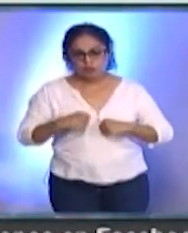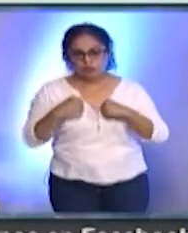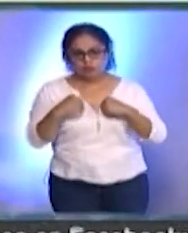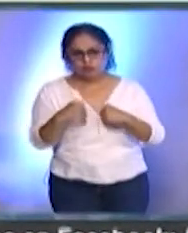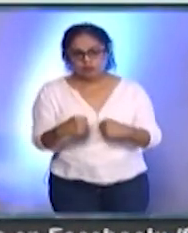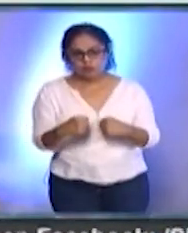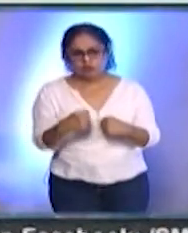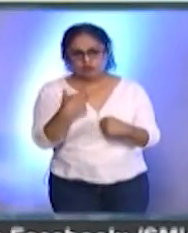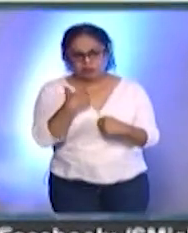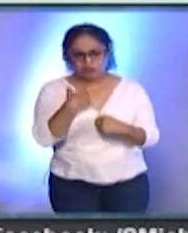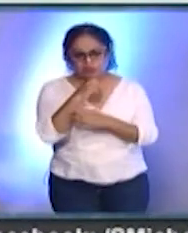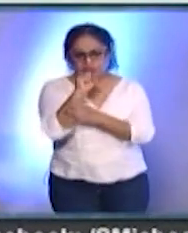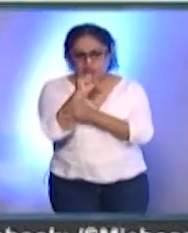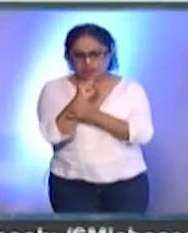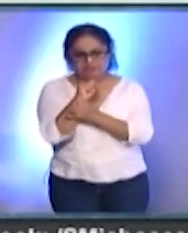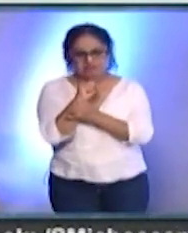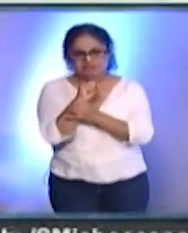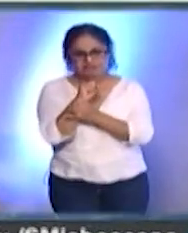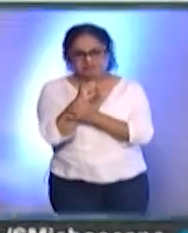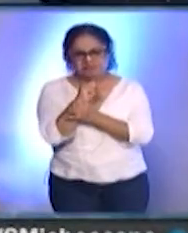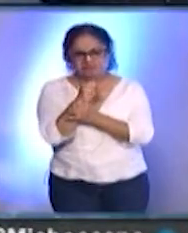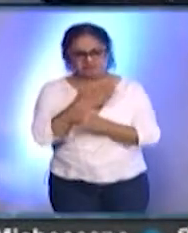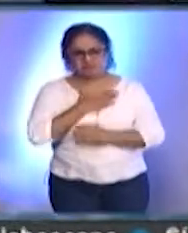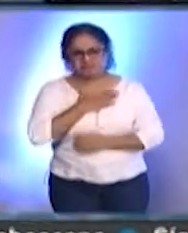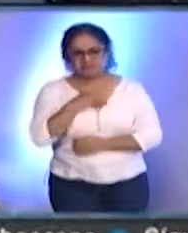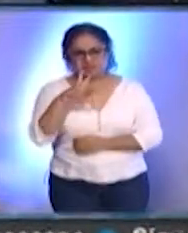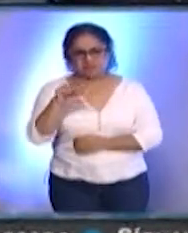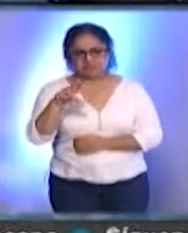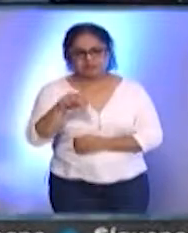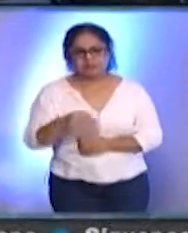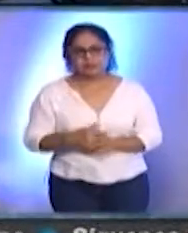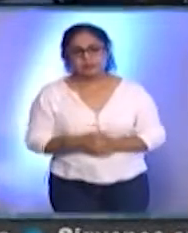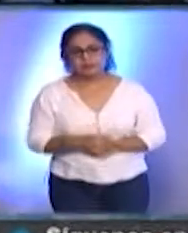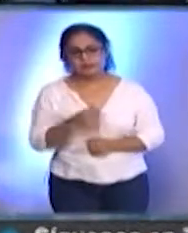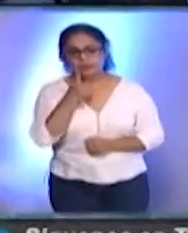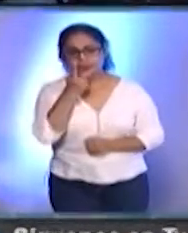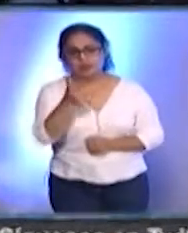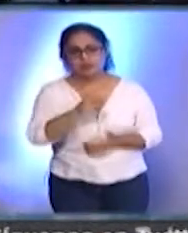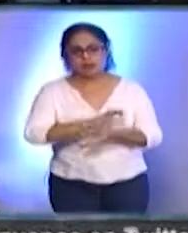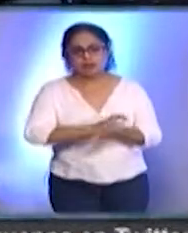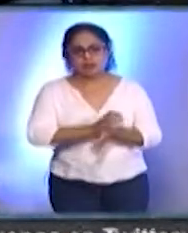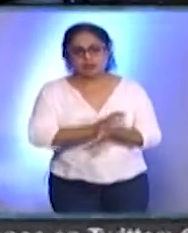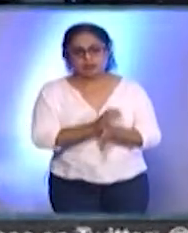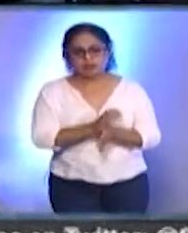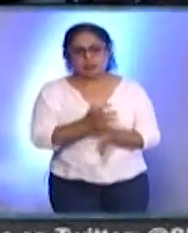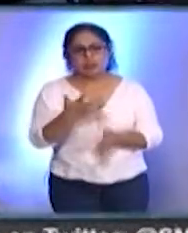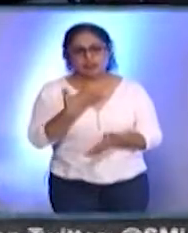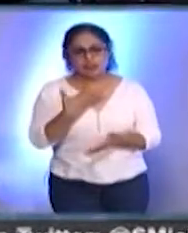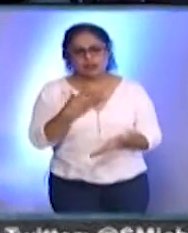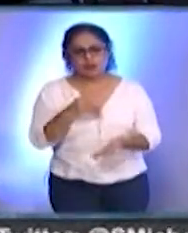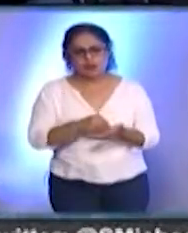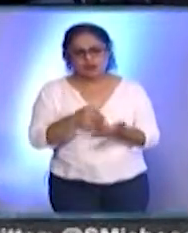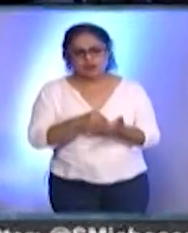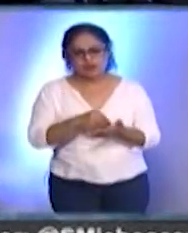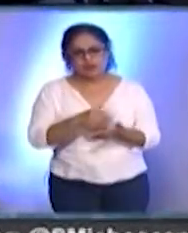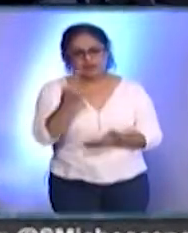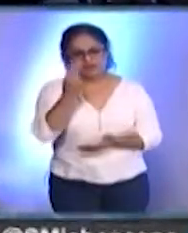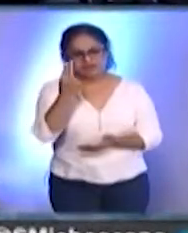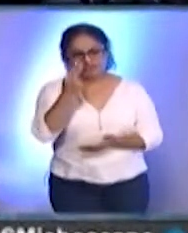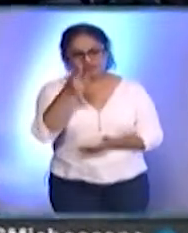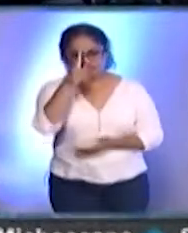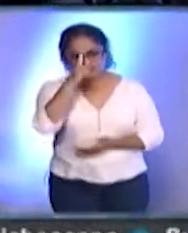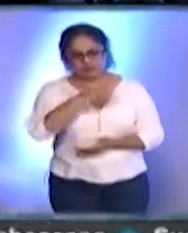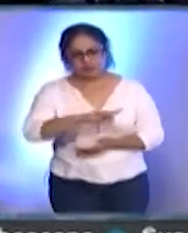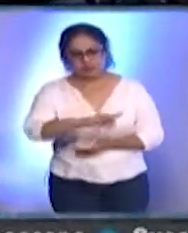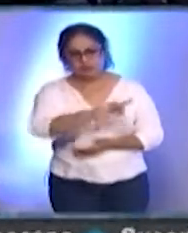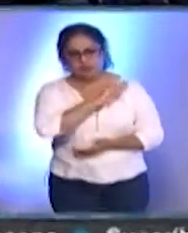te achicopalen, bueno, al menos a mí, ¿no? Finalmente, advirtió que la discriminación se ha convertido en aliento para conquistar espacios